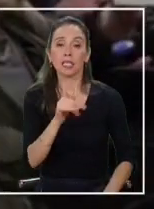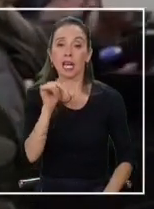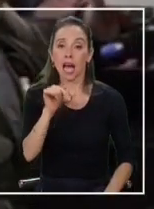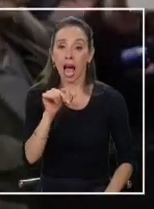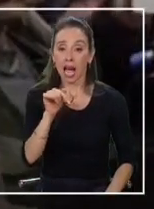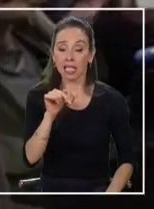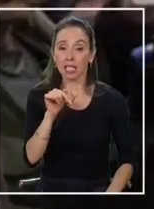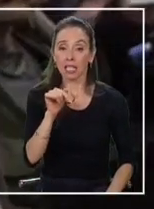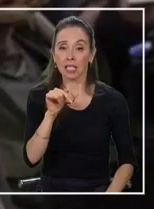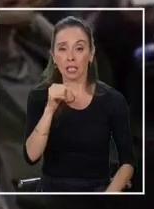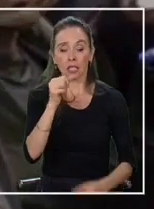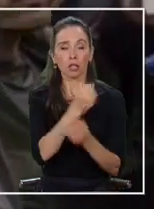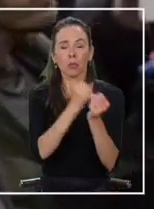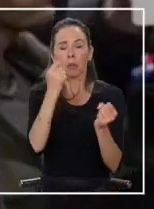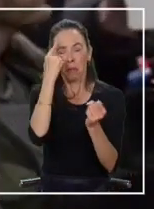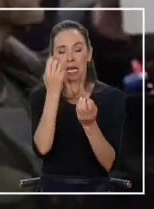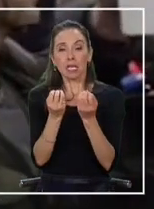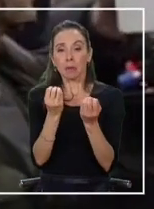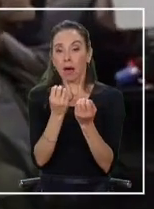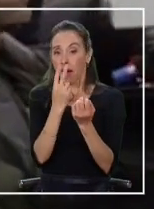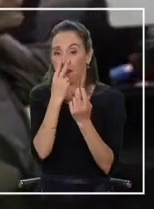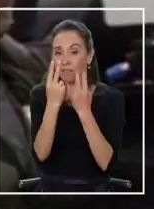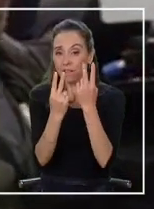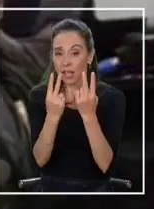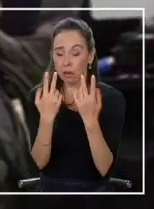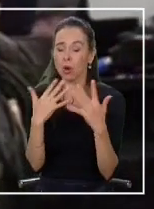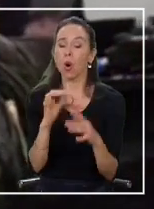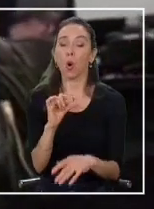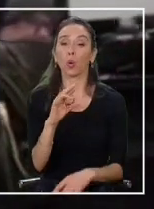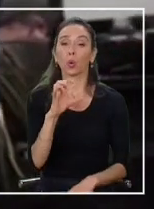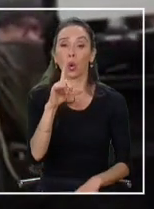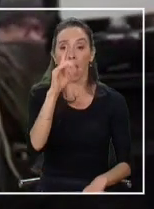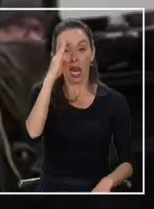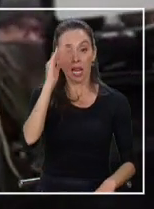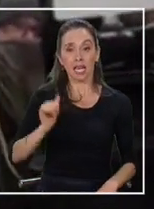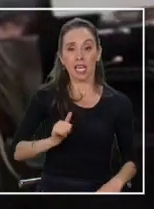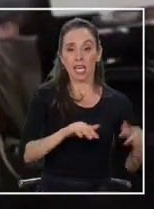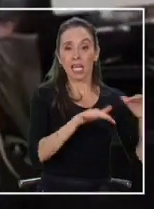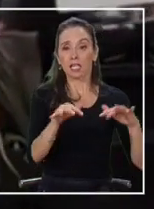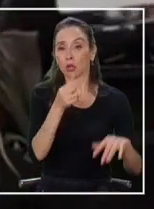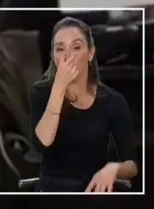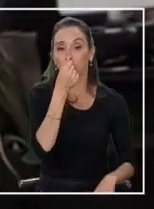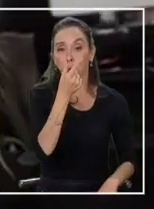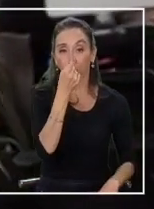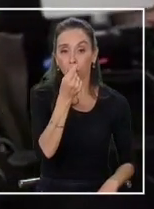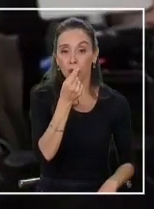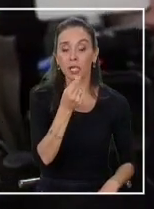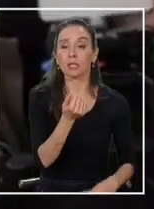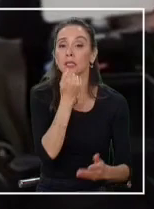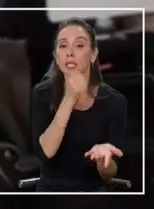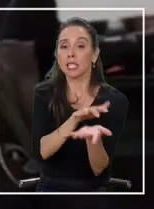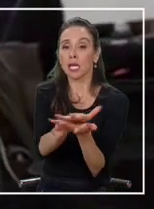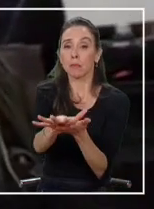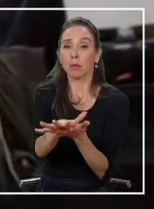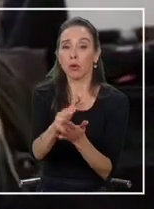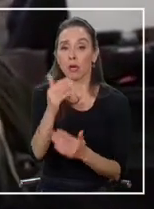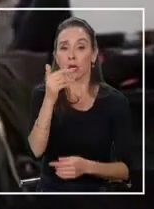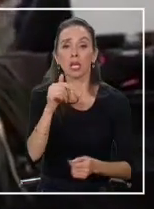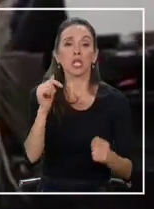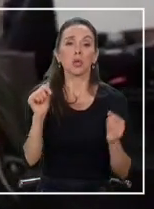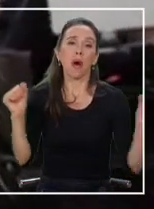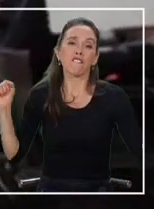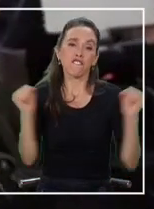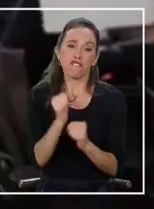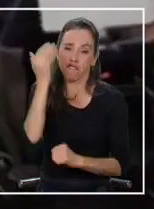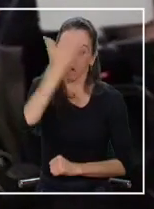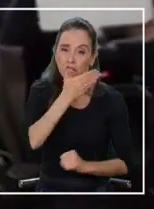Aquí ha sucedido lo impensado. Hemos visto el rostro cruel del ejército de Putin. Hemos visto la imprudencia y la frialdad con la que